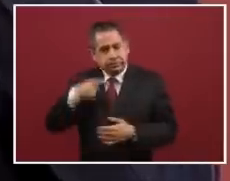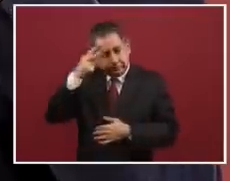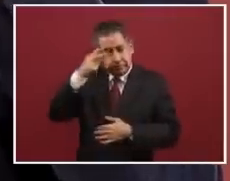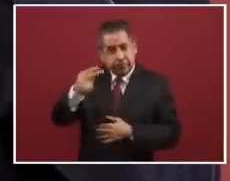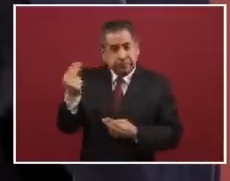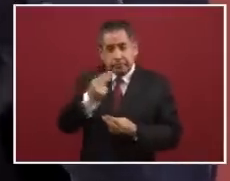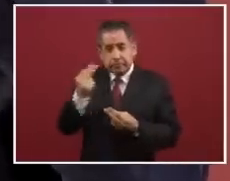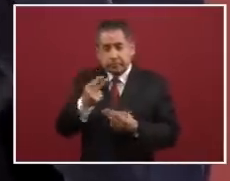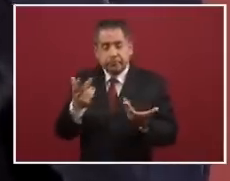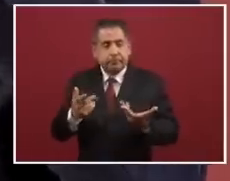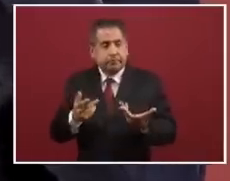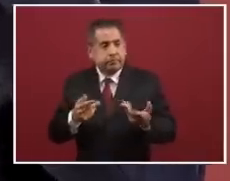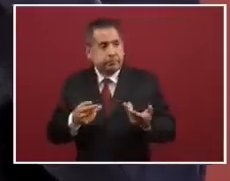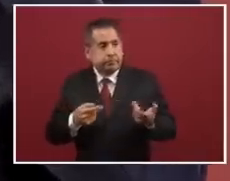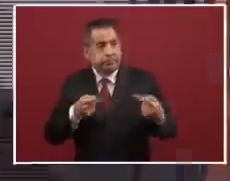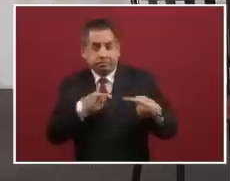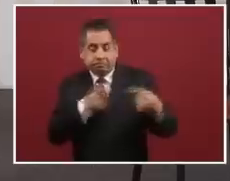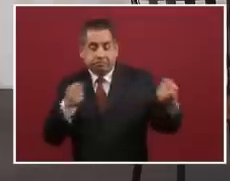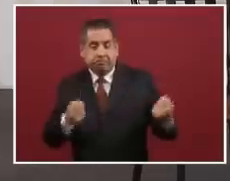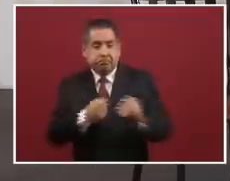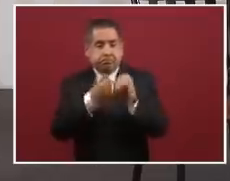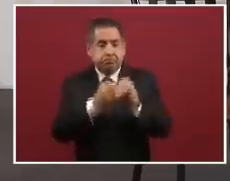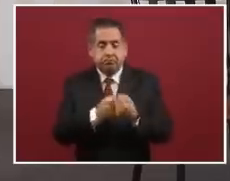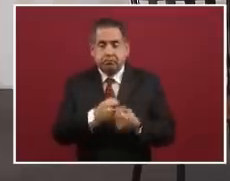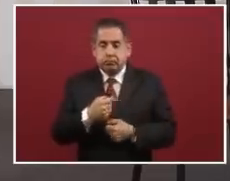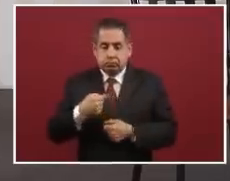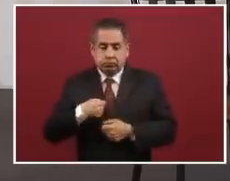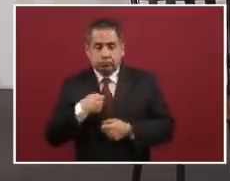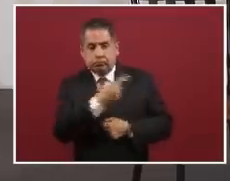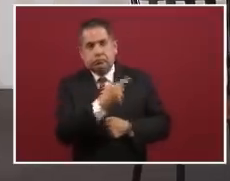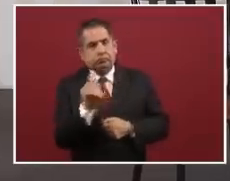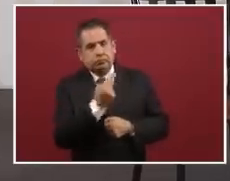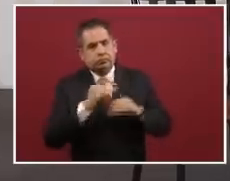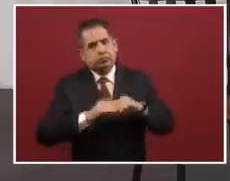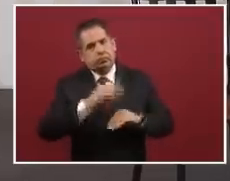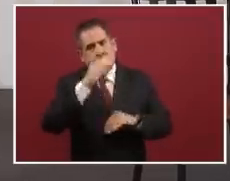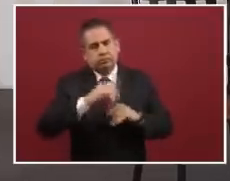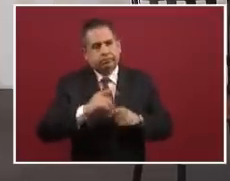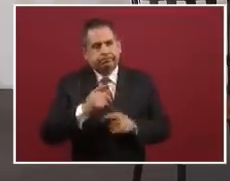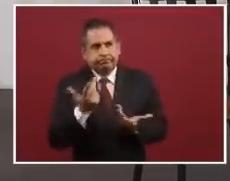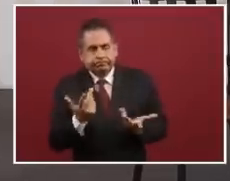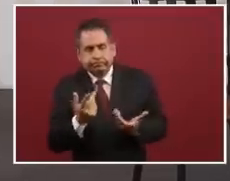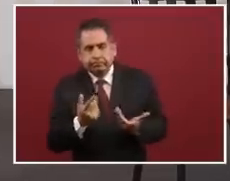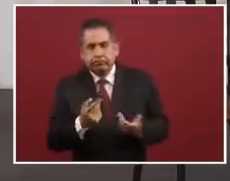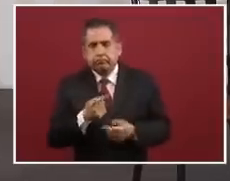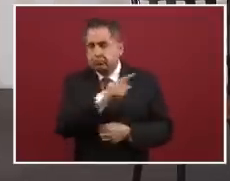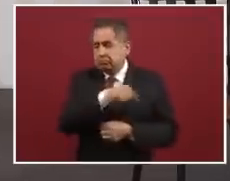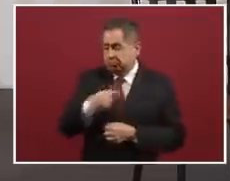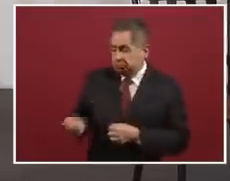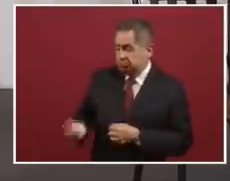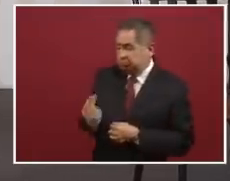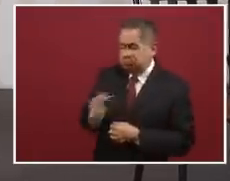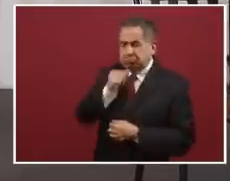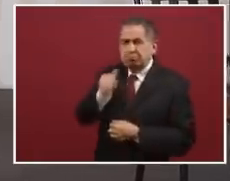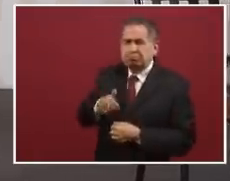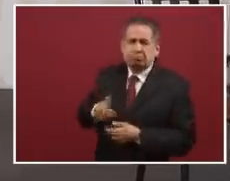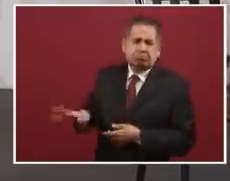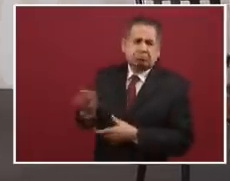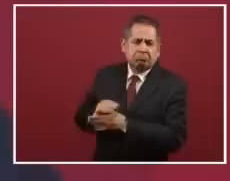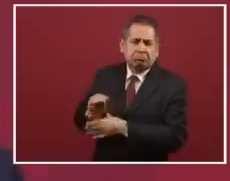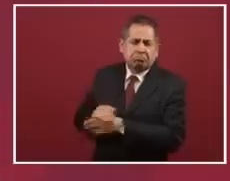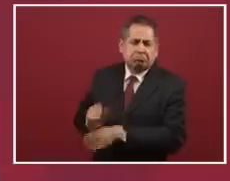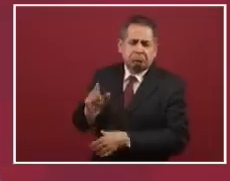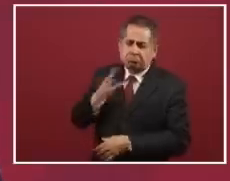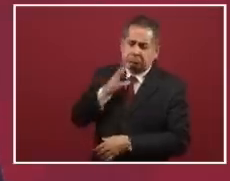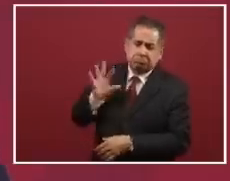la de Estados Unidos 15%. ¿Quién crees tú que va a ganar la contienda comercial? Entonces, lo que va a pasar en México, si